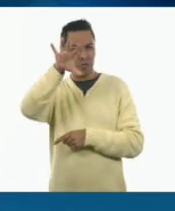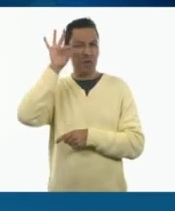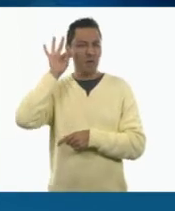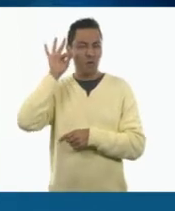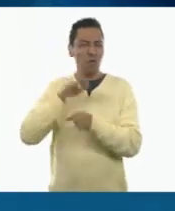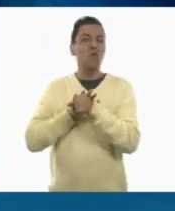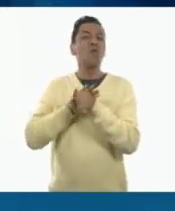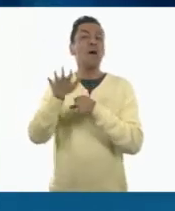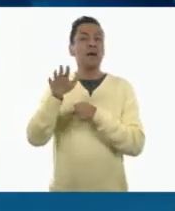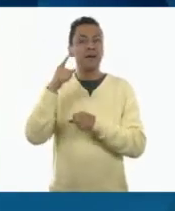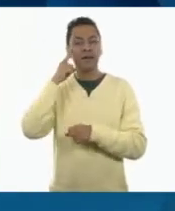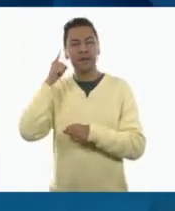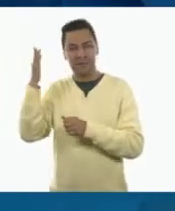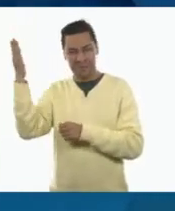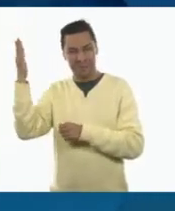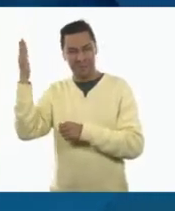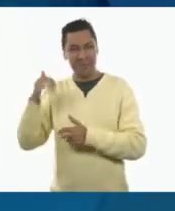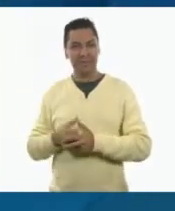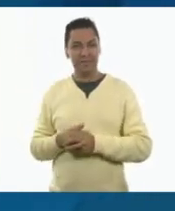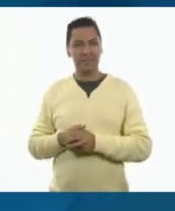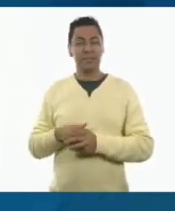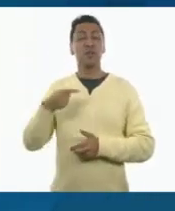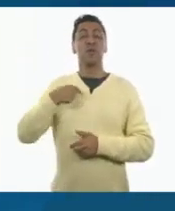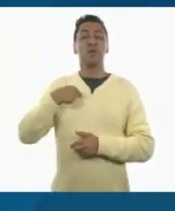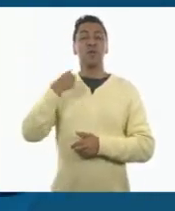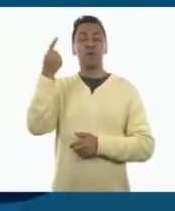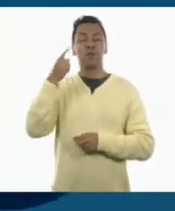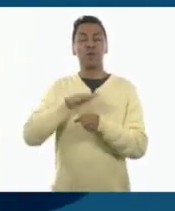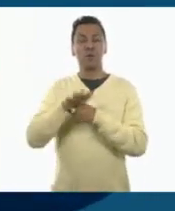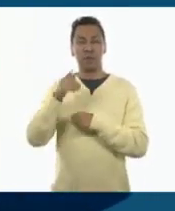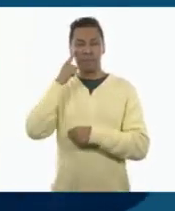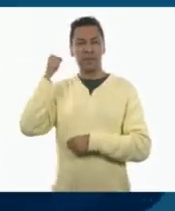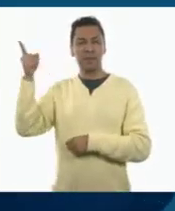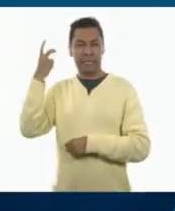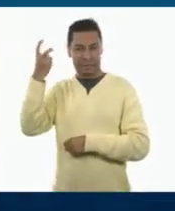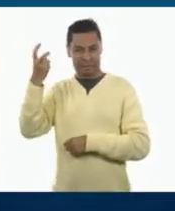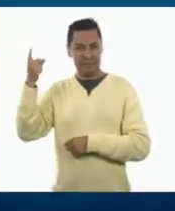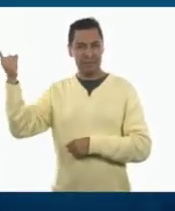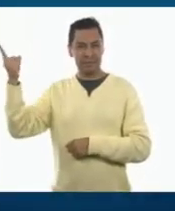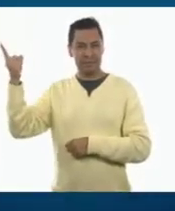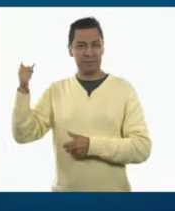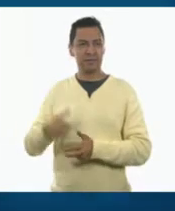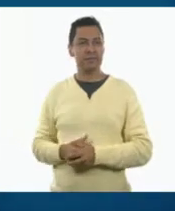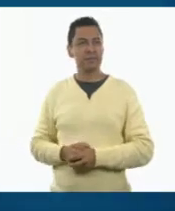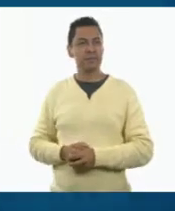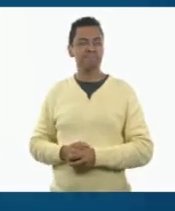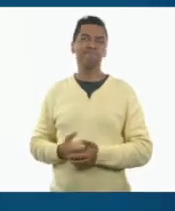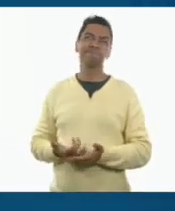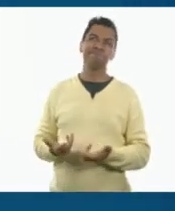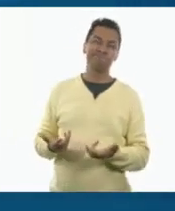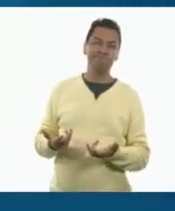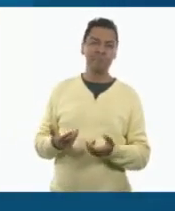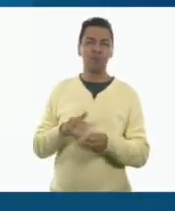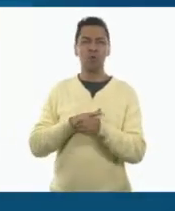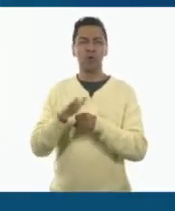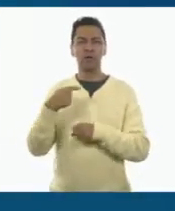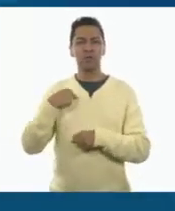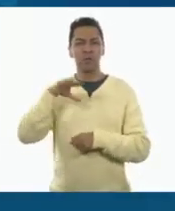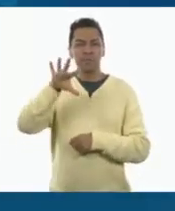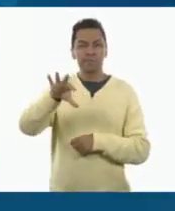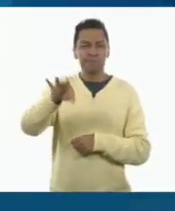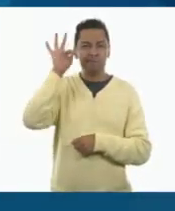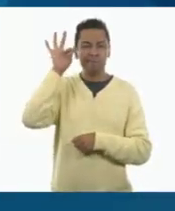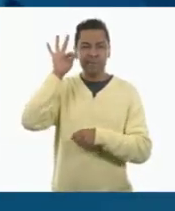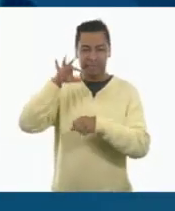es... ¡Ay! ¡Yo! Ese que se muestra ahí, a ver, podría dime. Podría decir, la carne